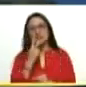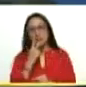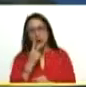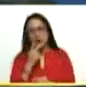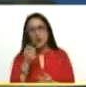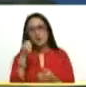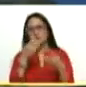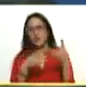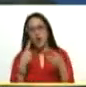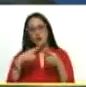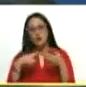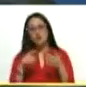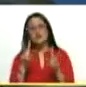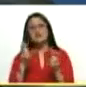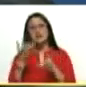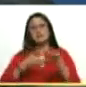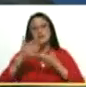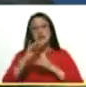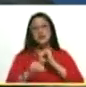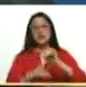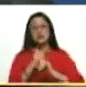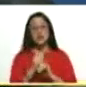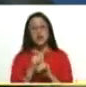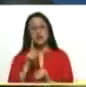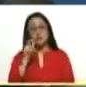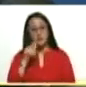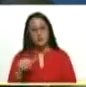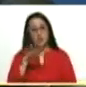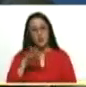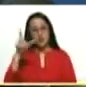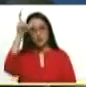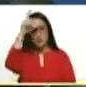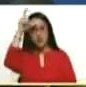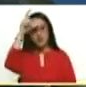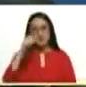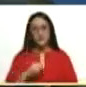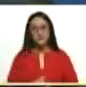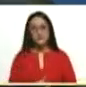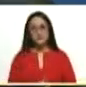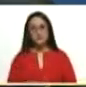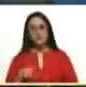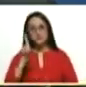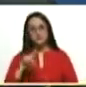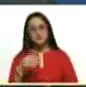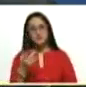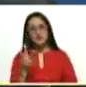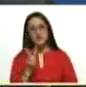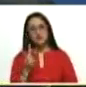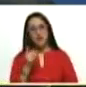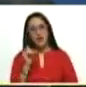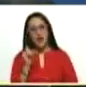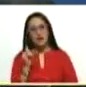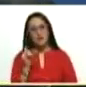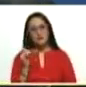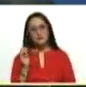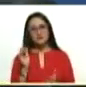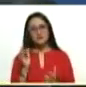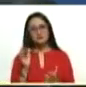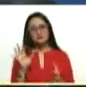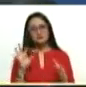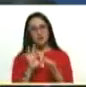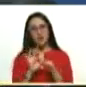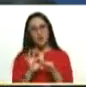los mercados internacionales y sobre todo para el pueblo turco. Además, Venezuela posee actualmente capacidades instaladas para